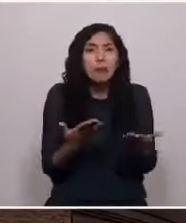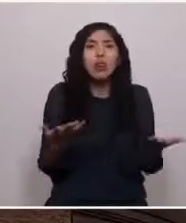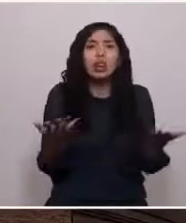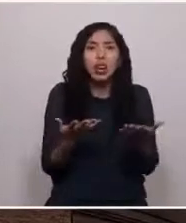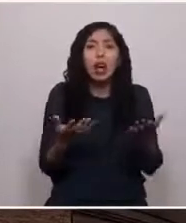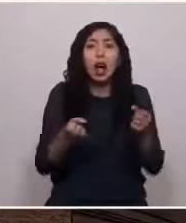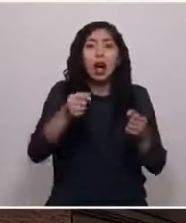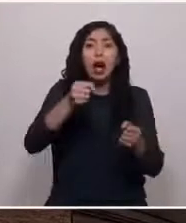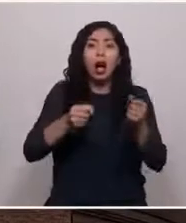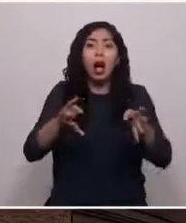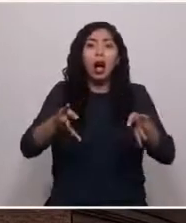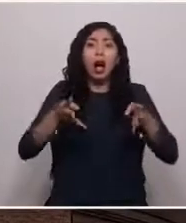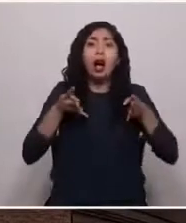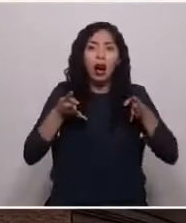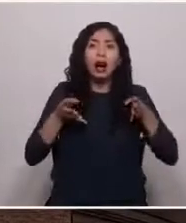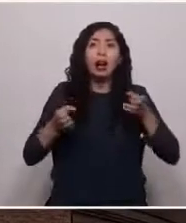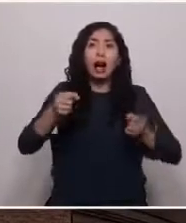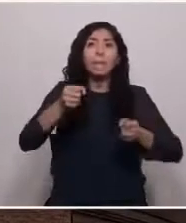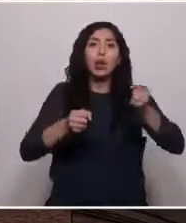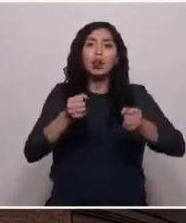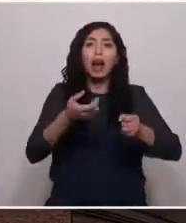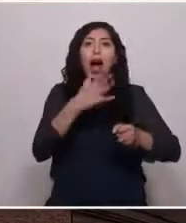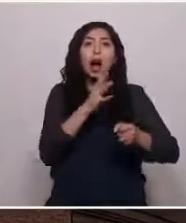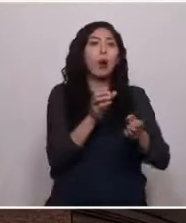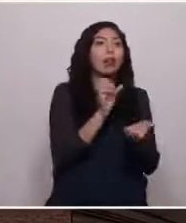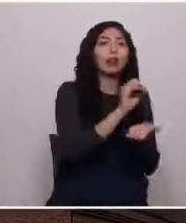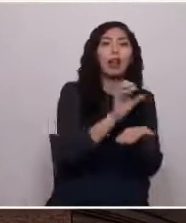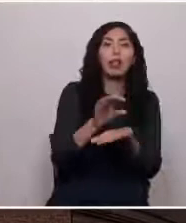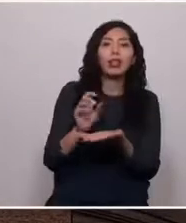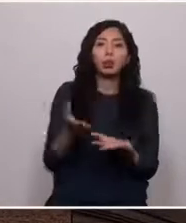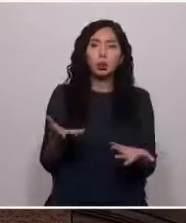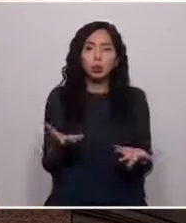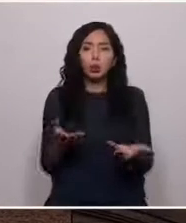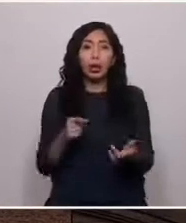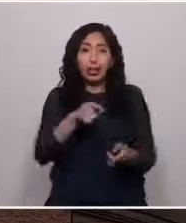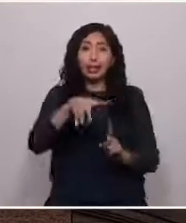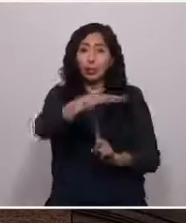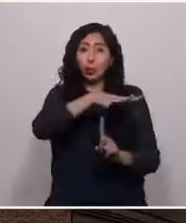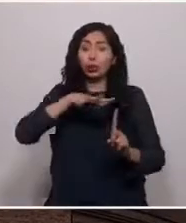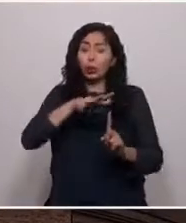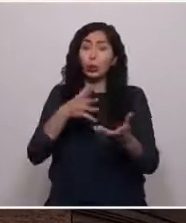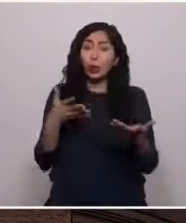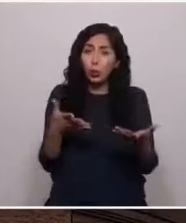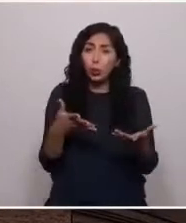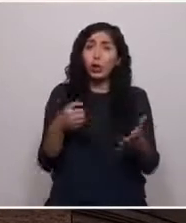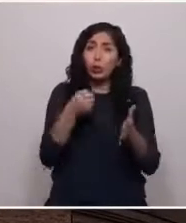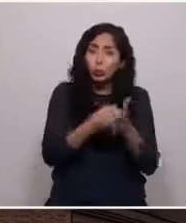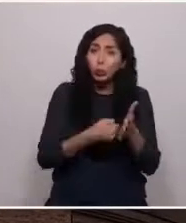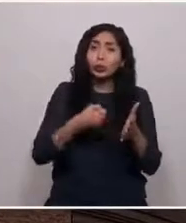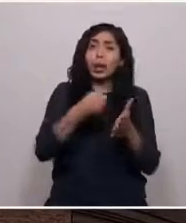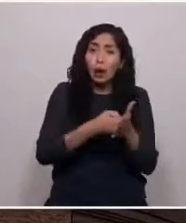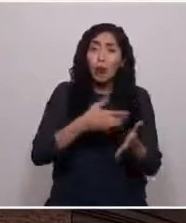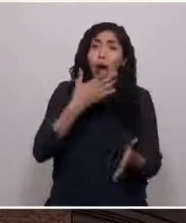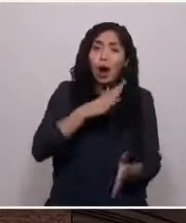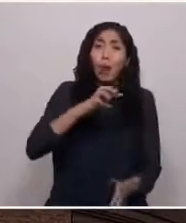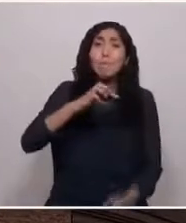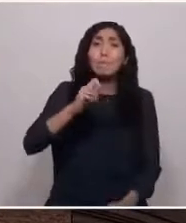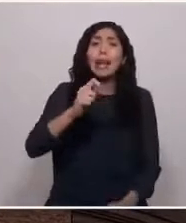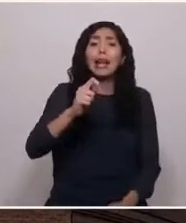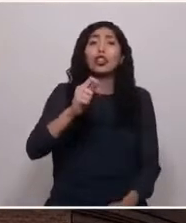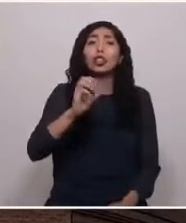rodante el camión aljibe situación que hemos combatido con campañas solidarias y mingas por el agua en petorca y así poder